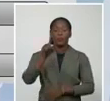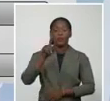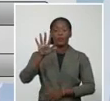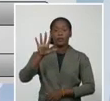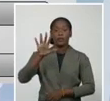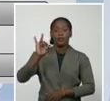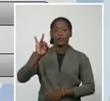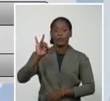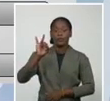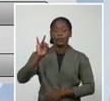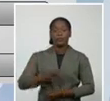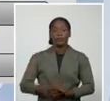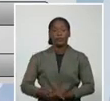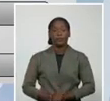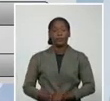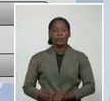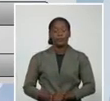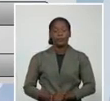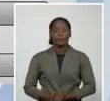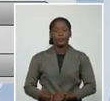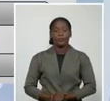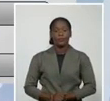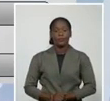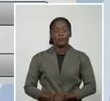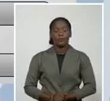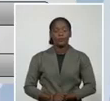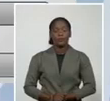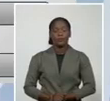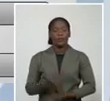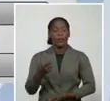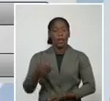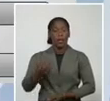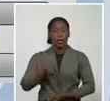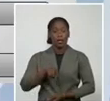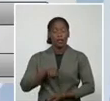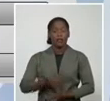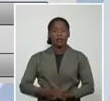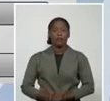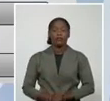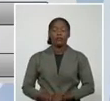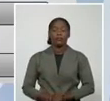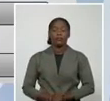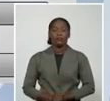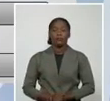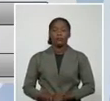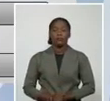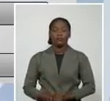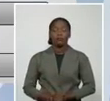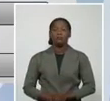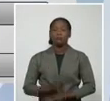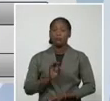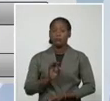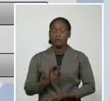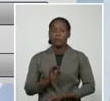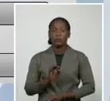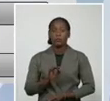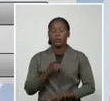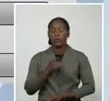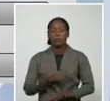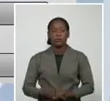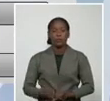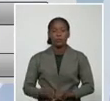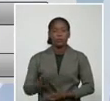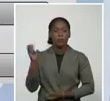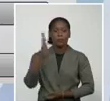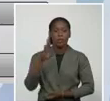22.001.557. Y ayer, reitero, con esta falta de información de un país que aporta un número